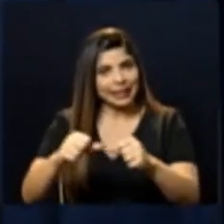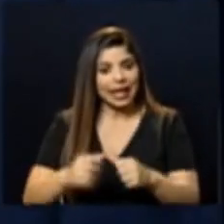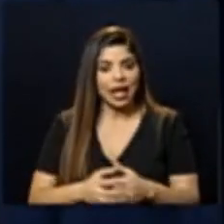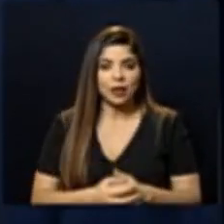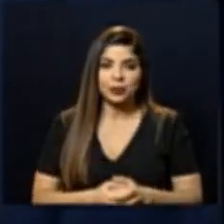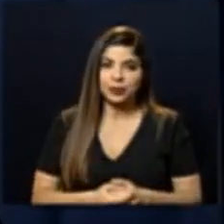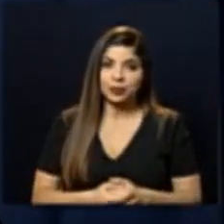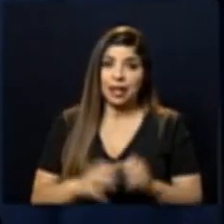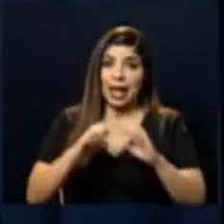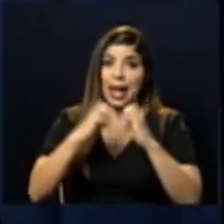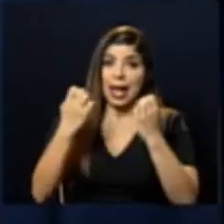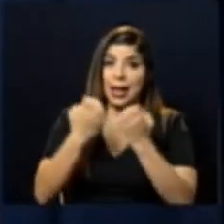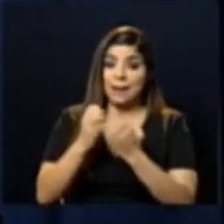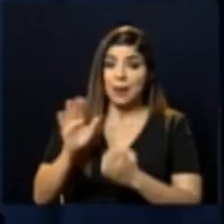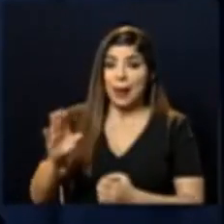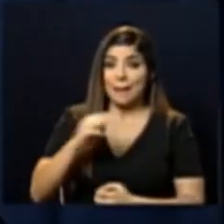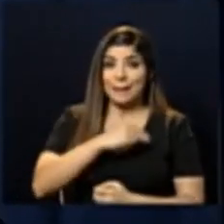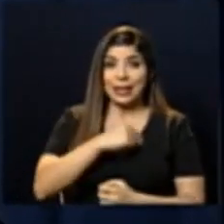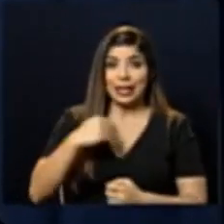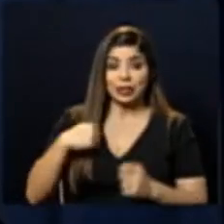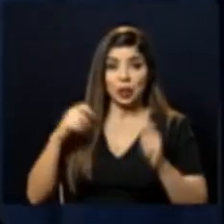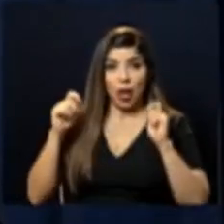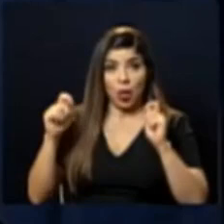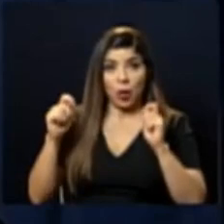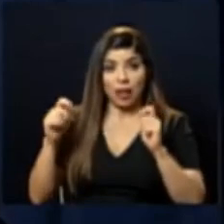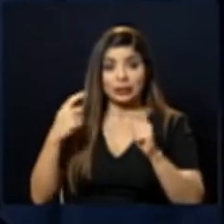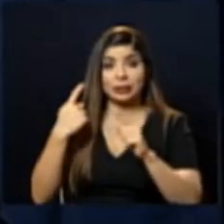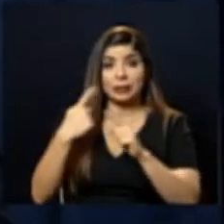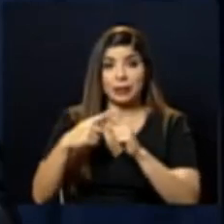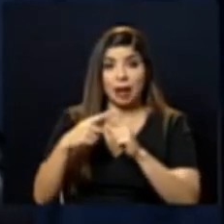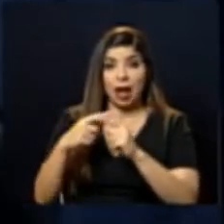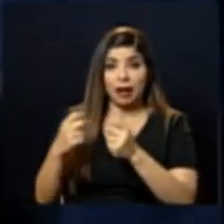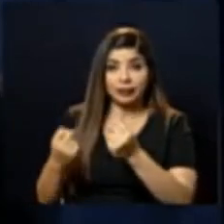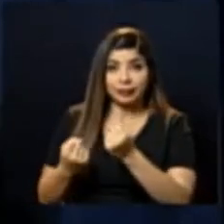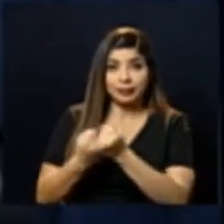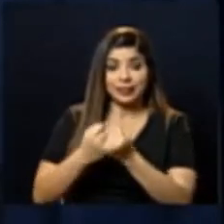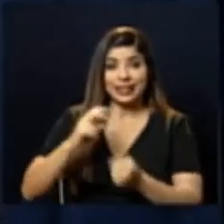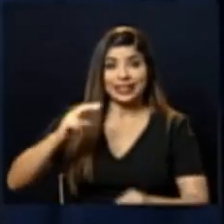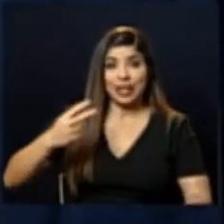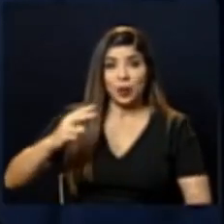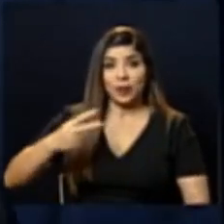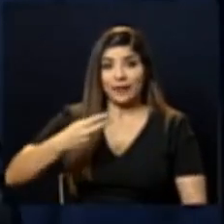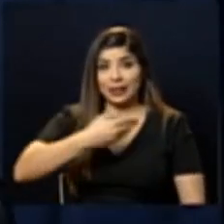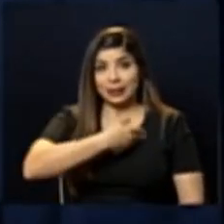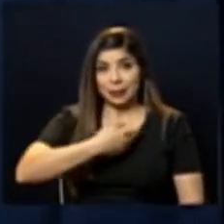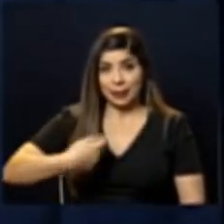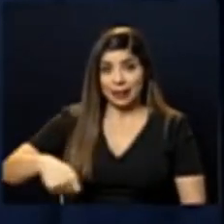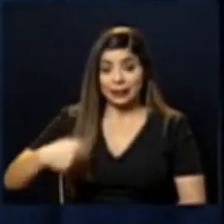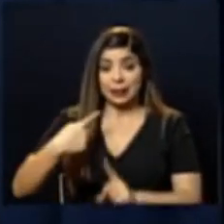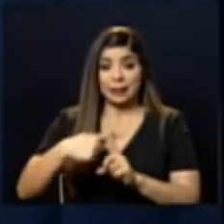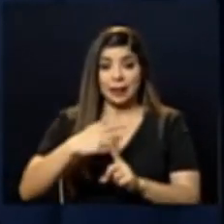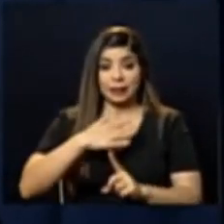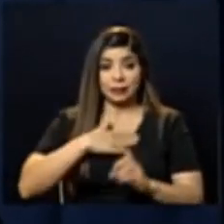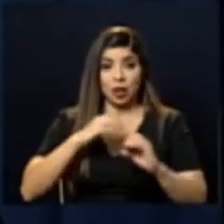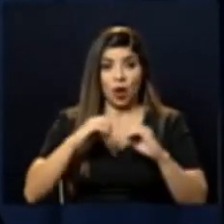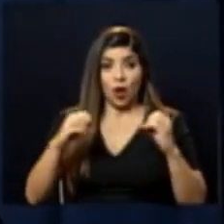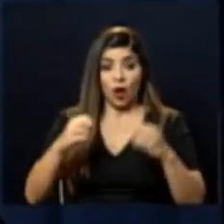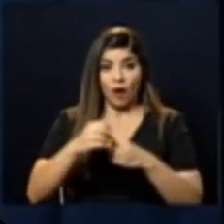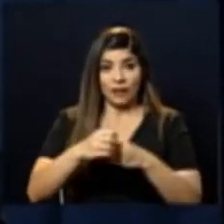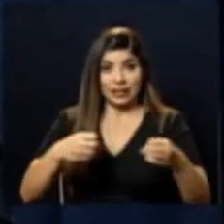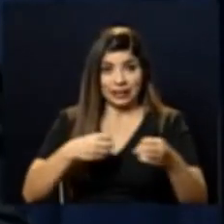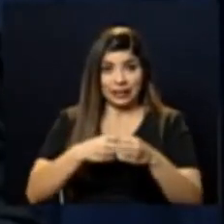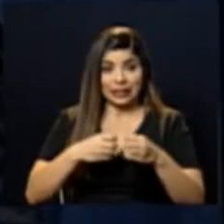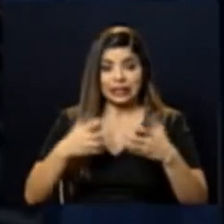El equipo del ministro de Educación, con acompañamiento de la segunda vicepresidencia y de mi despacho,